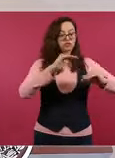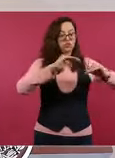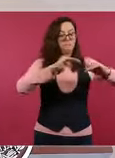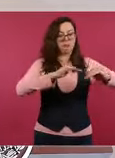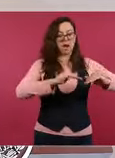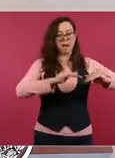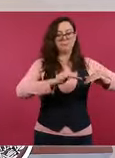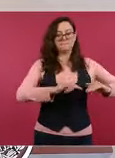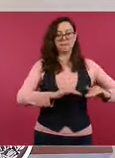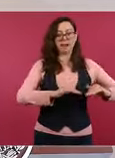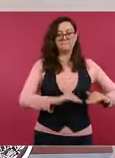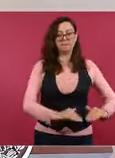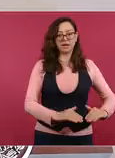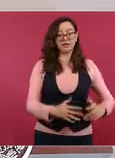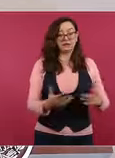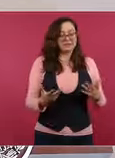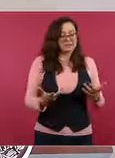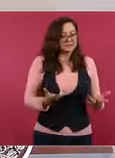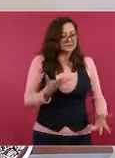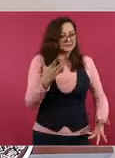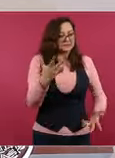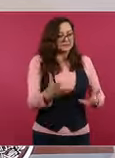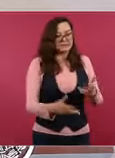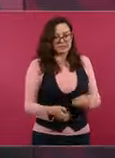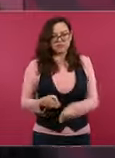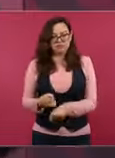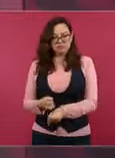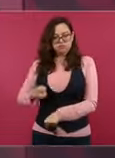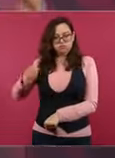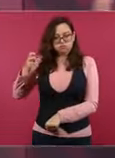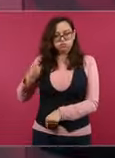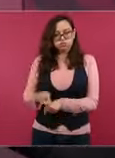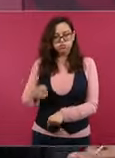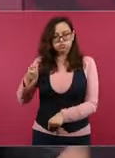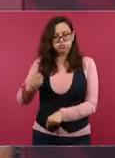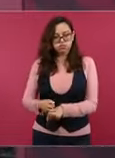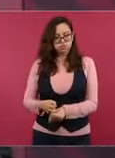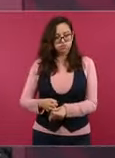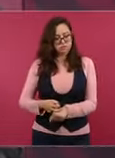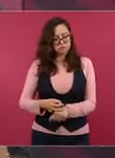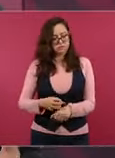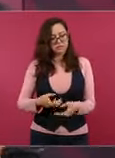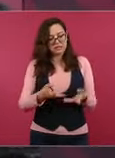Tuvimos que inyectarle concreto a toda la cimentación,